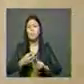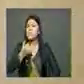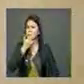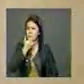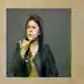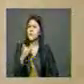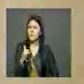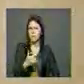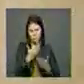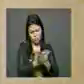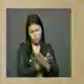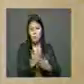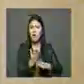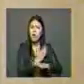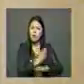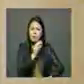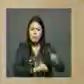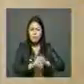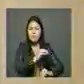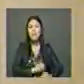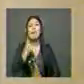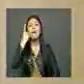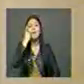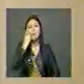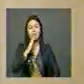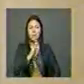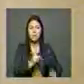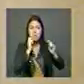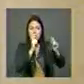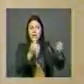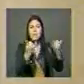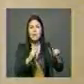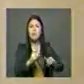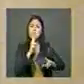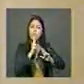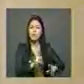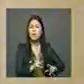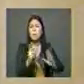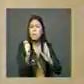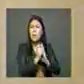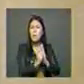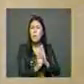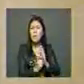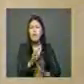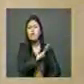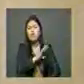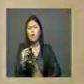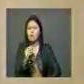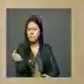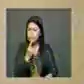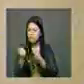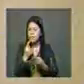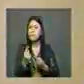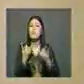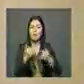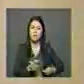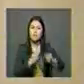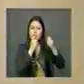que en el documento que se radicó el día de ayer ante la Corte se encuentra una respuesta detallada de cada una de las preguntas formuladas en el